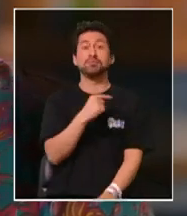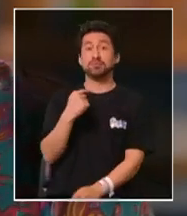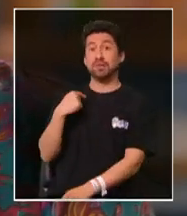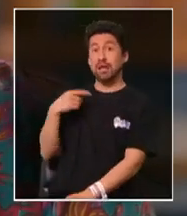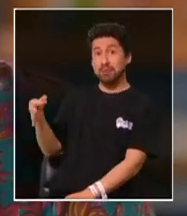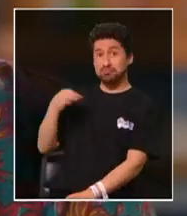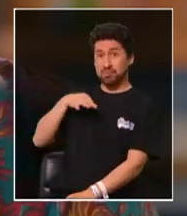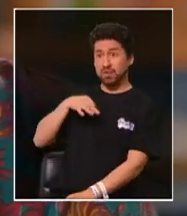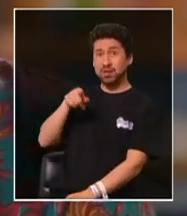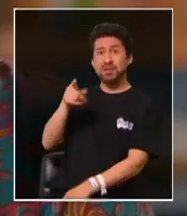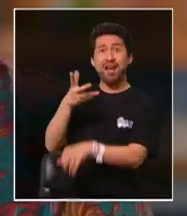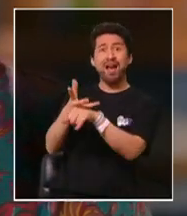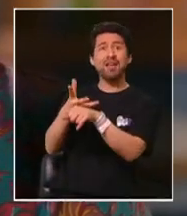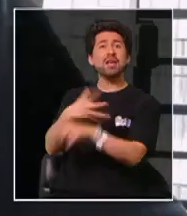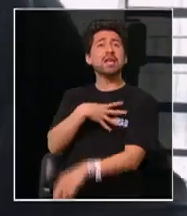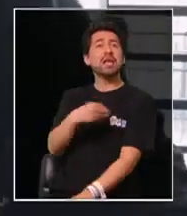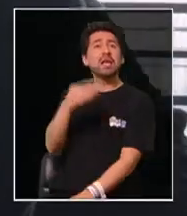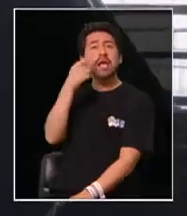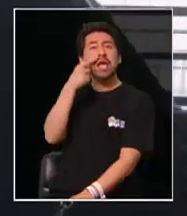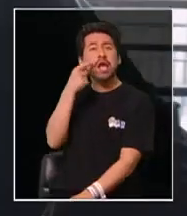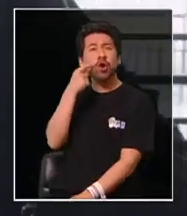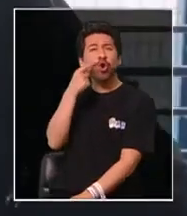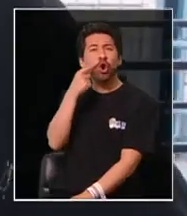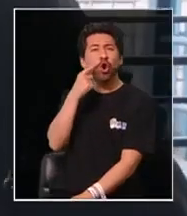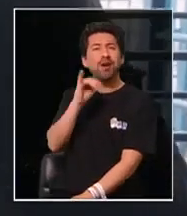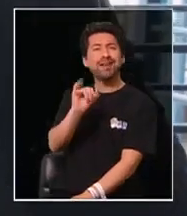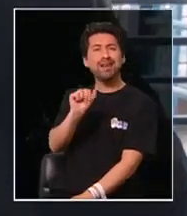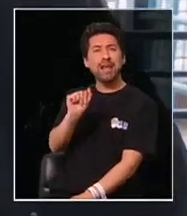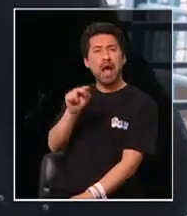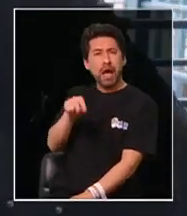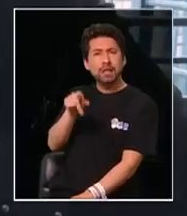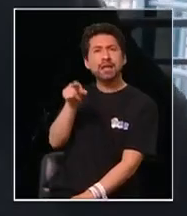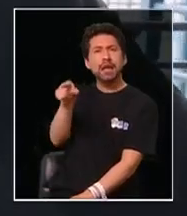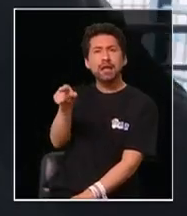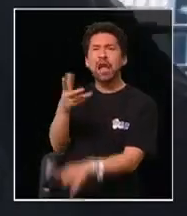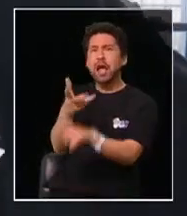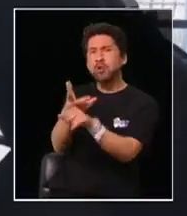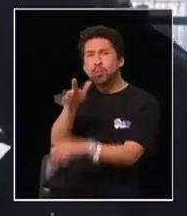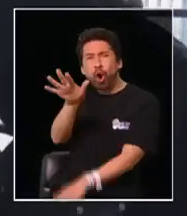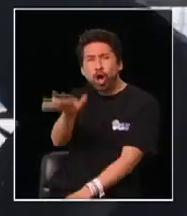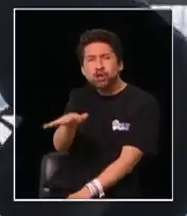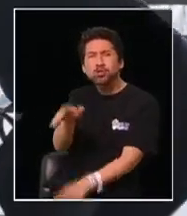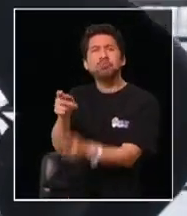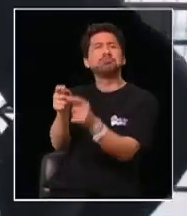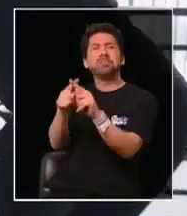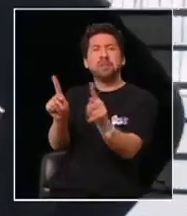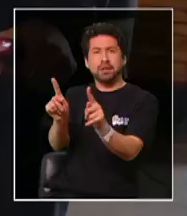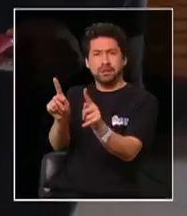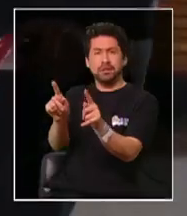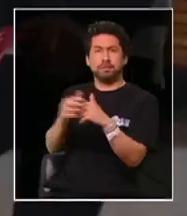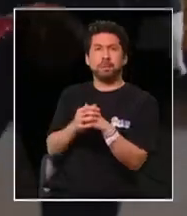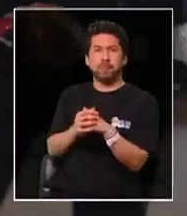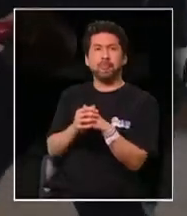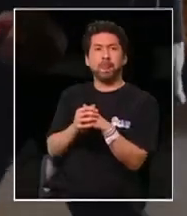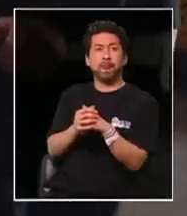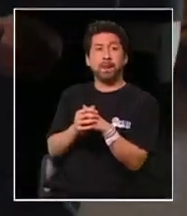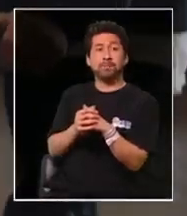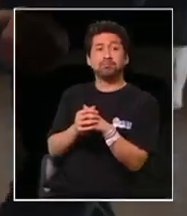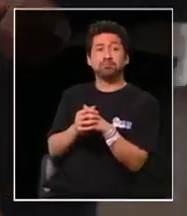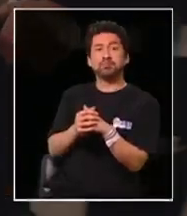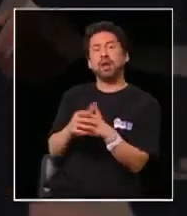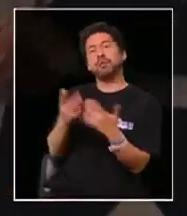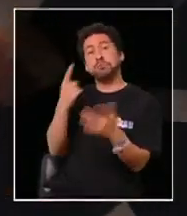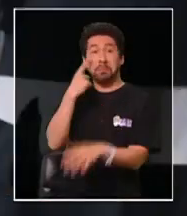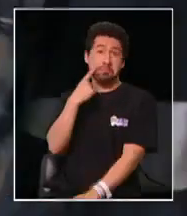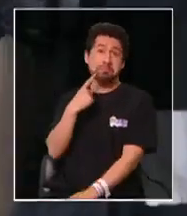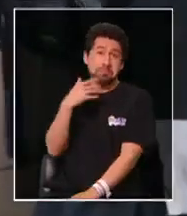un hijo, Ian, que tiene algunas condiciones diferentes. Veamos qué es lo que vamos